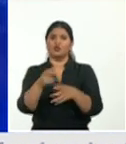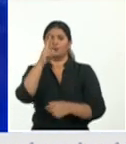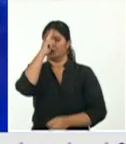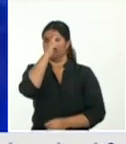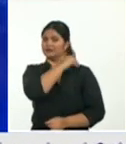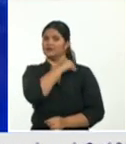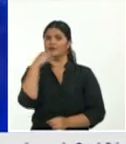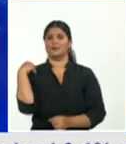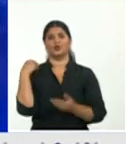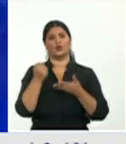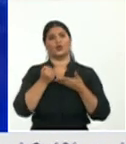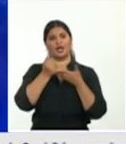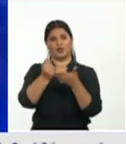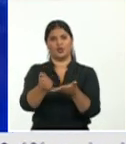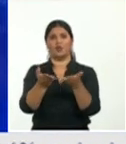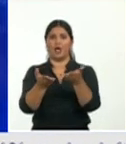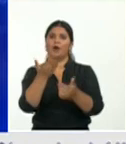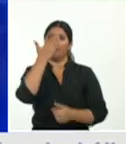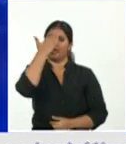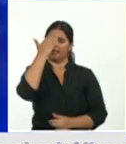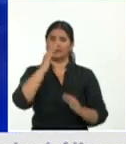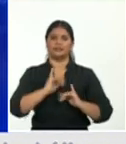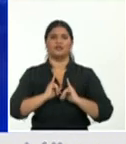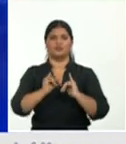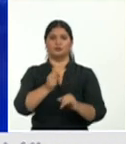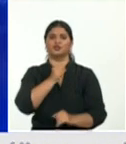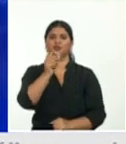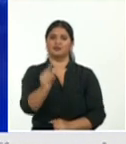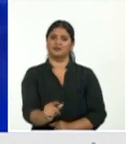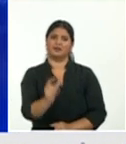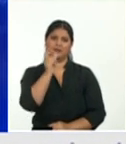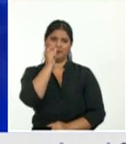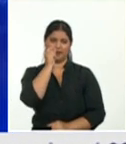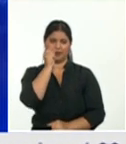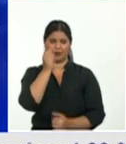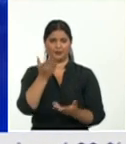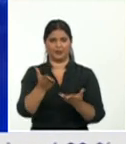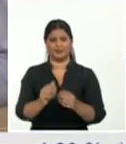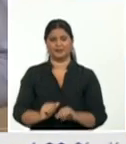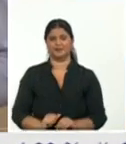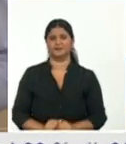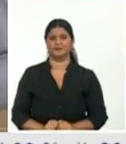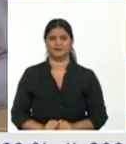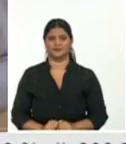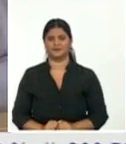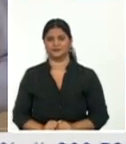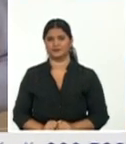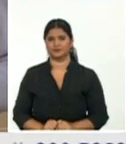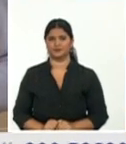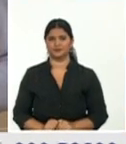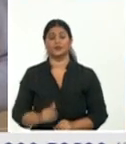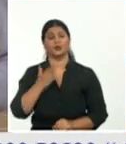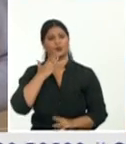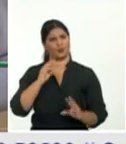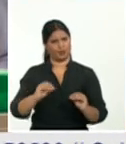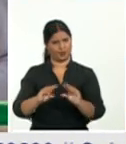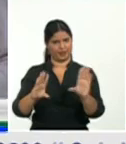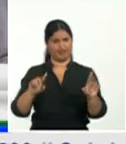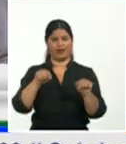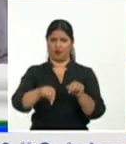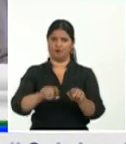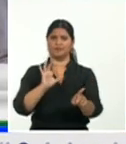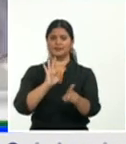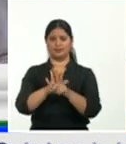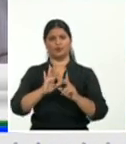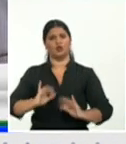y adelante. Con el saludo a los televidentes y al colectivo de la conferencia de prensa, iniciamos este contacto